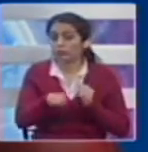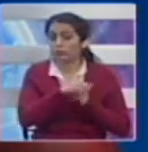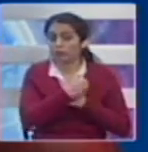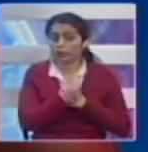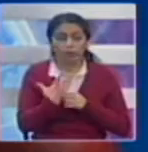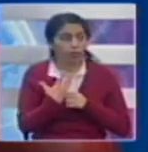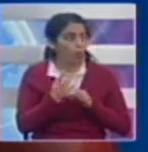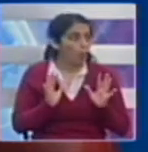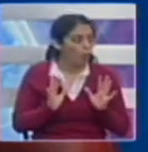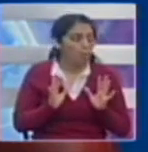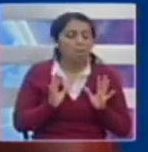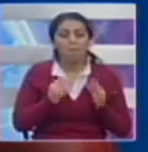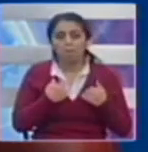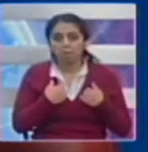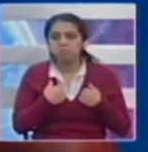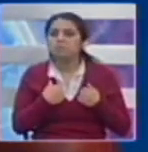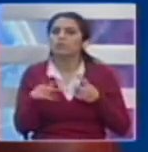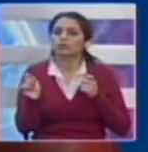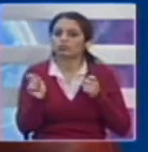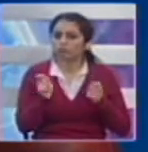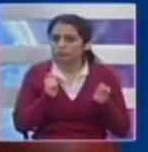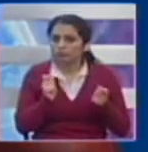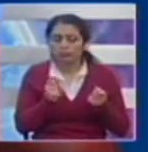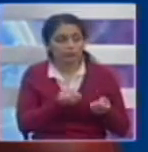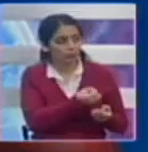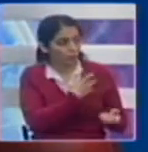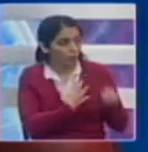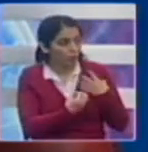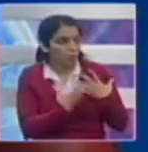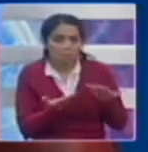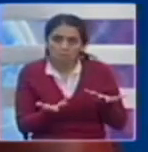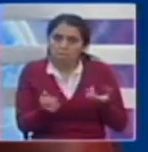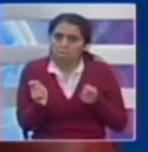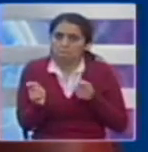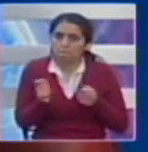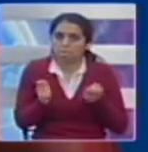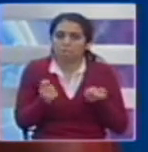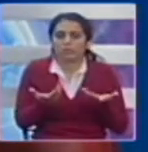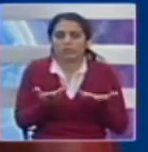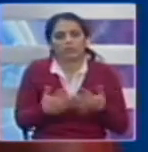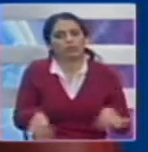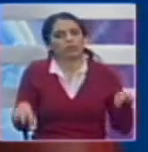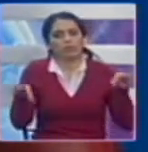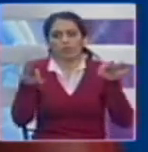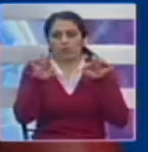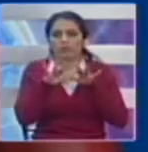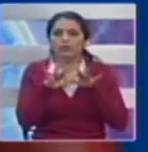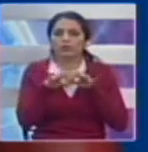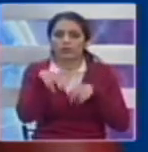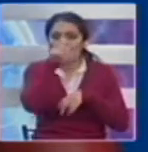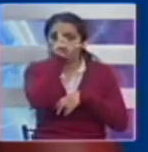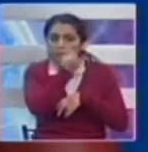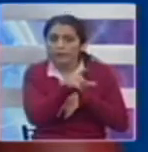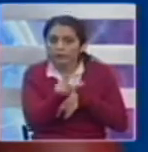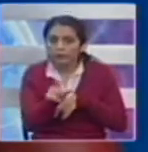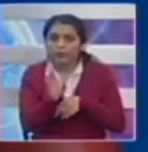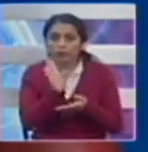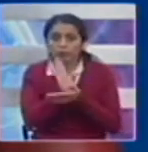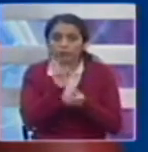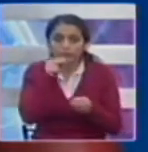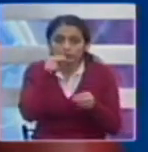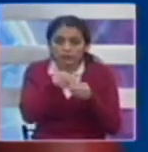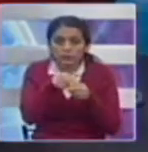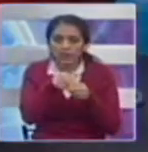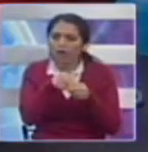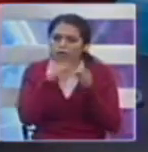nuevamente, nosotros vamos a tomar el control, porque primero está justamente la atención a nuestro afiliado, la vida de nuestro paciente